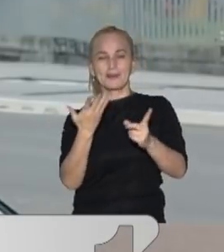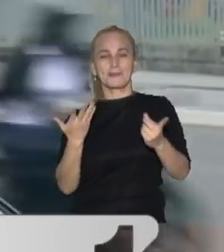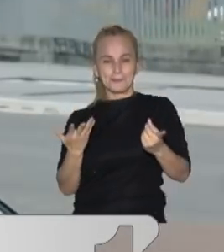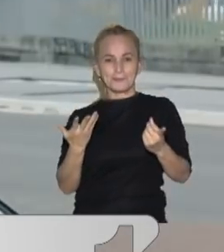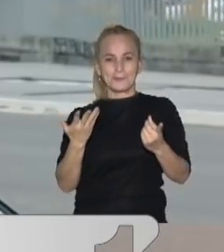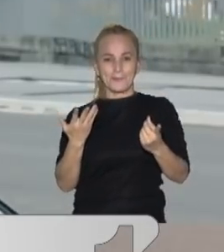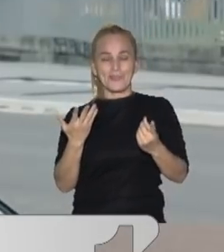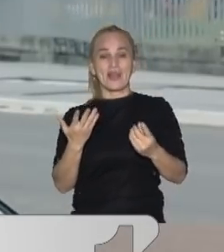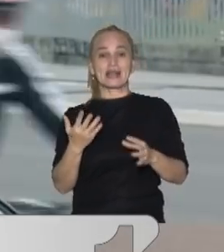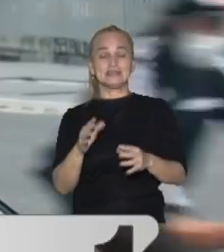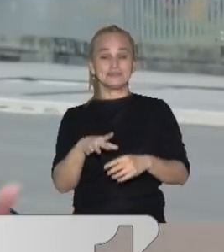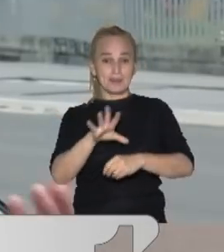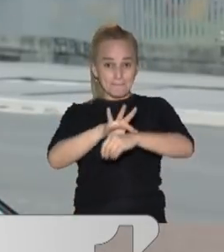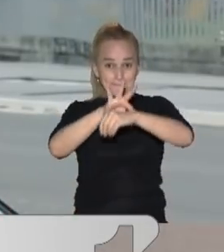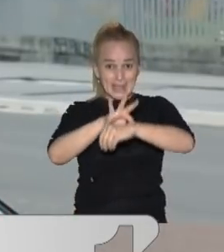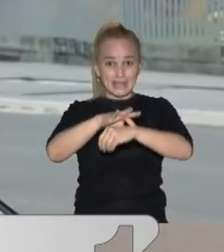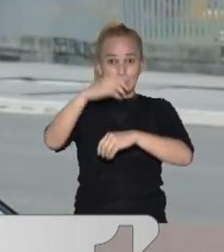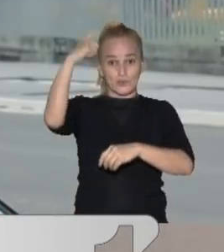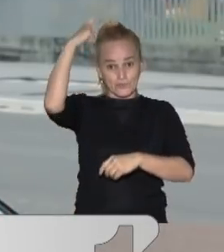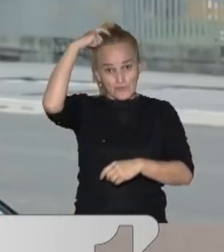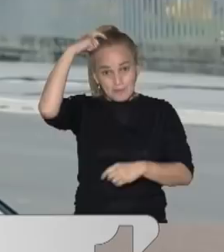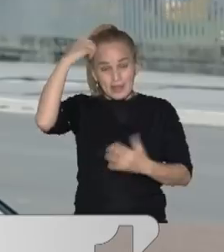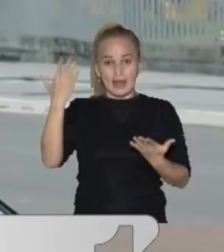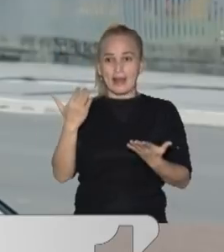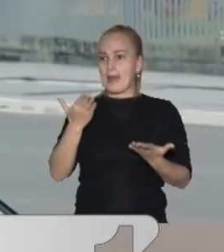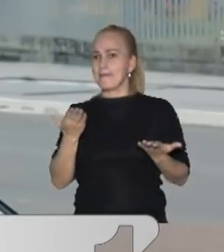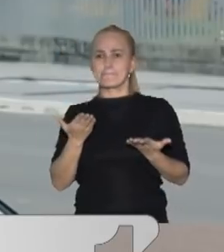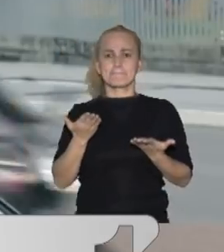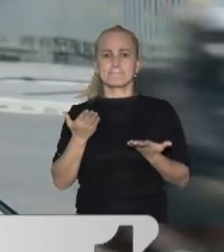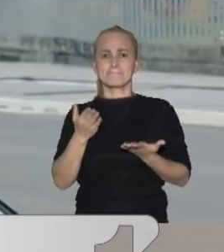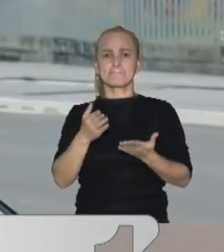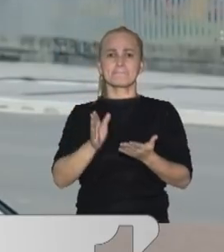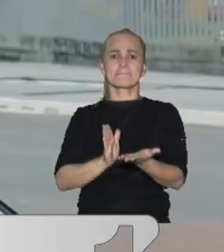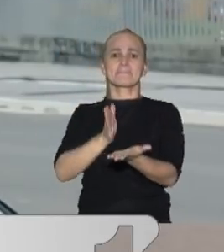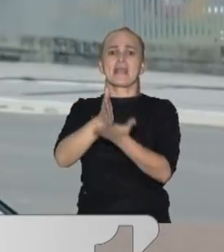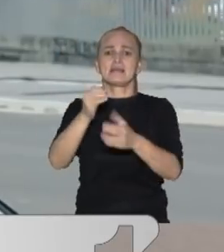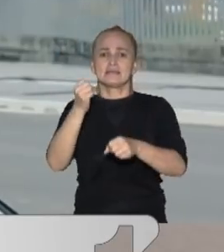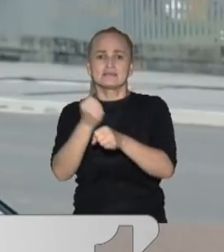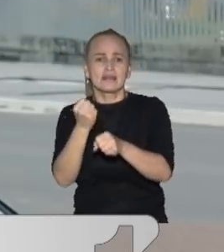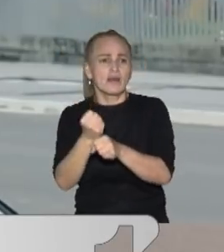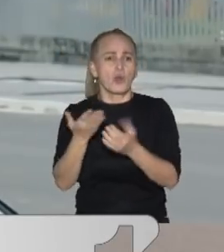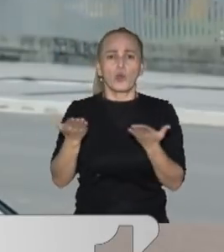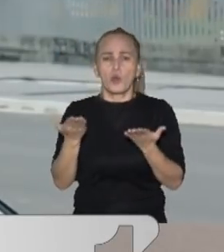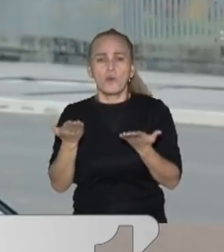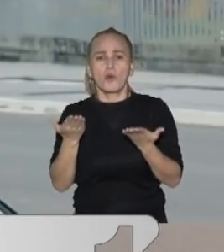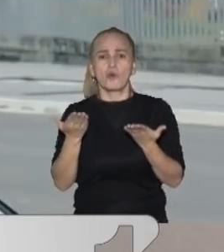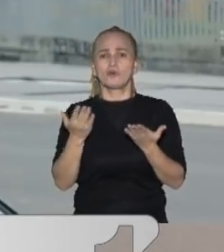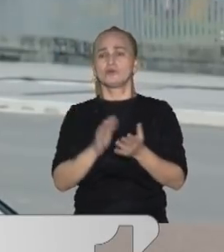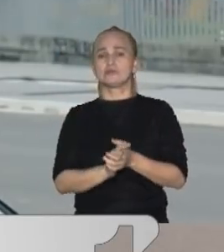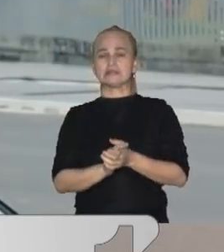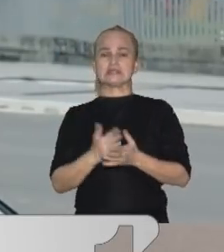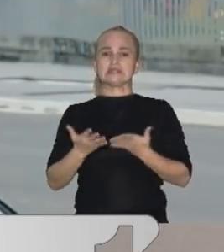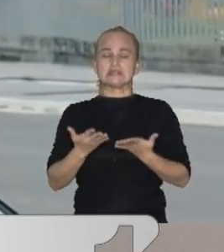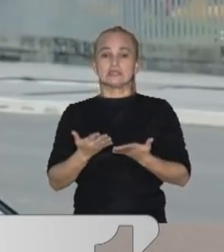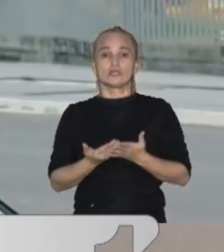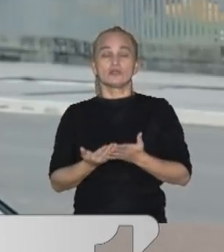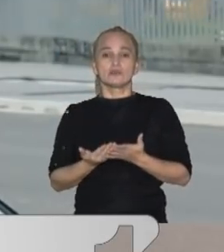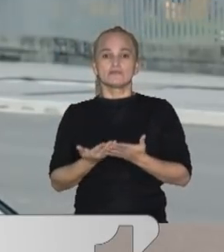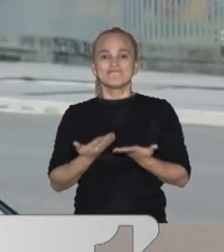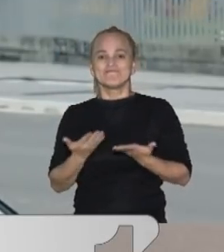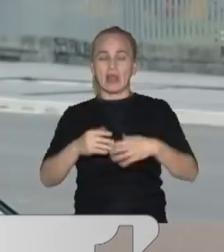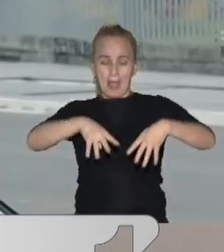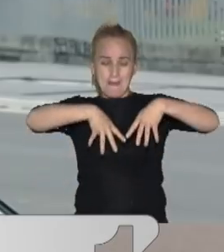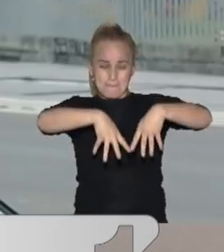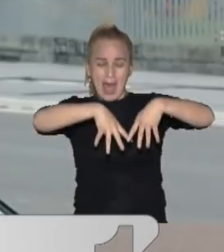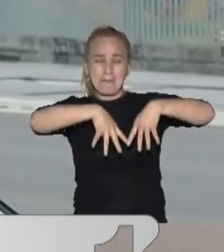sistema de salud, no han podido llegar a sus lugares de trabajo. Es por eso que les ha tocado realizar hasta doble turno en medio de